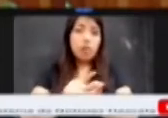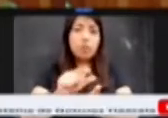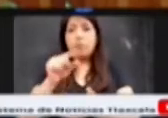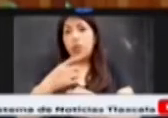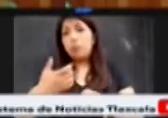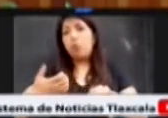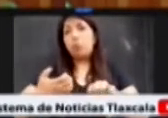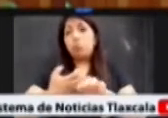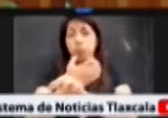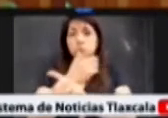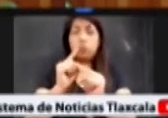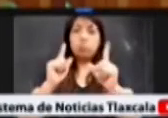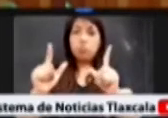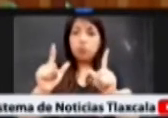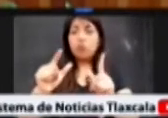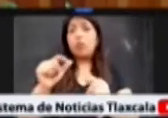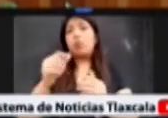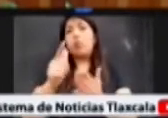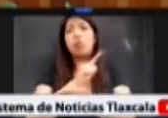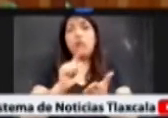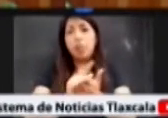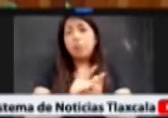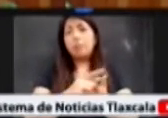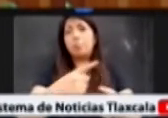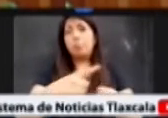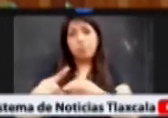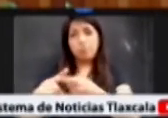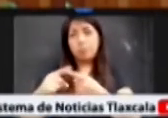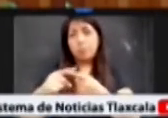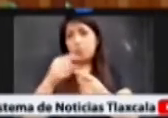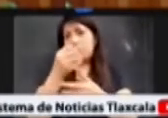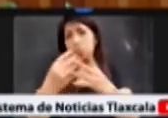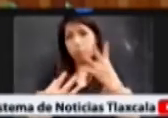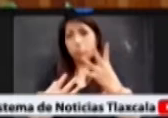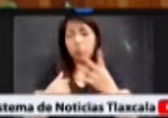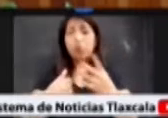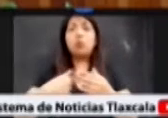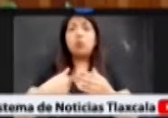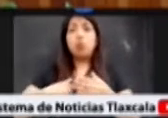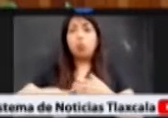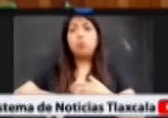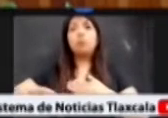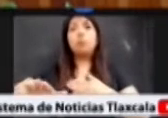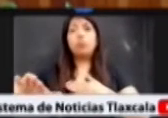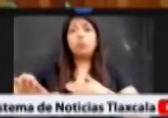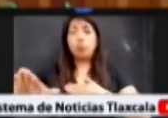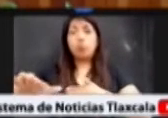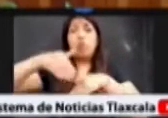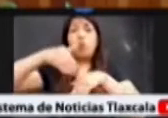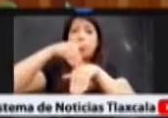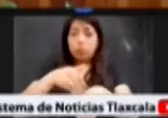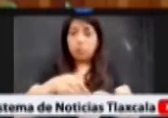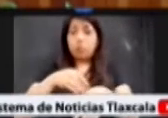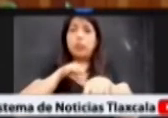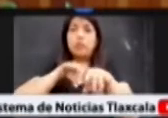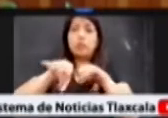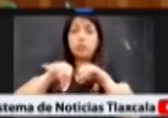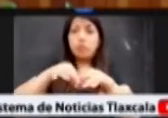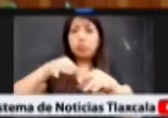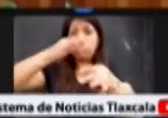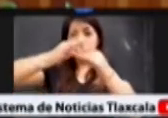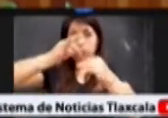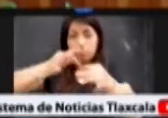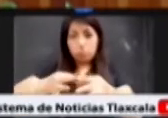que de ellas emanen, desempeñar leal y patrióticamente el cargo que se me ha conferido, bajo los principios de